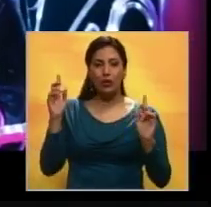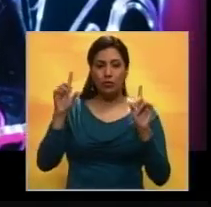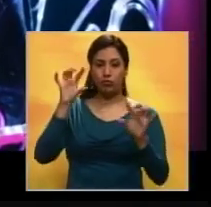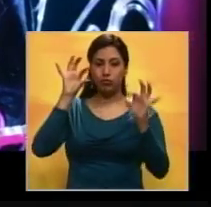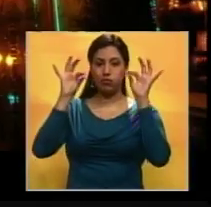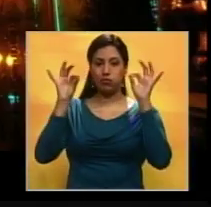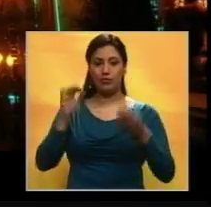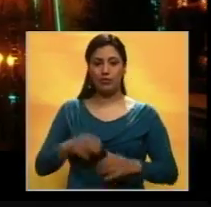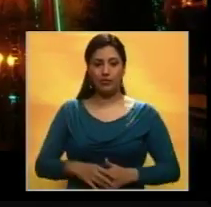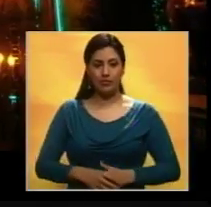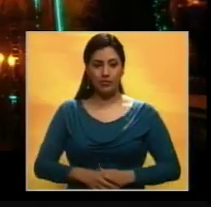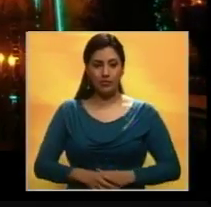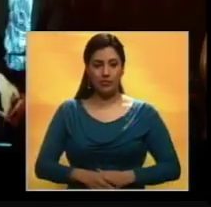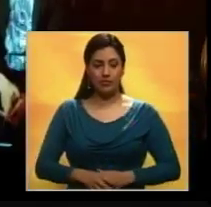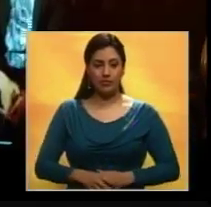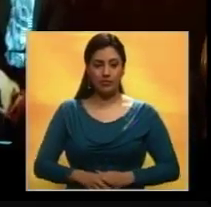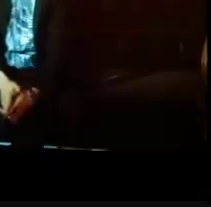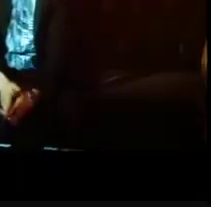elección.